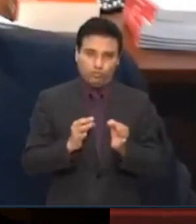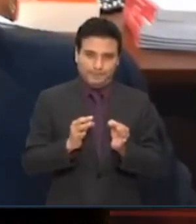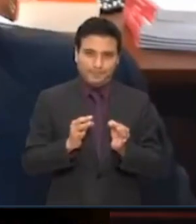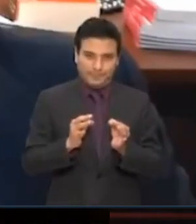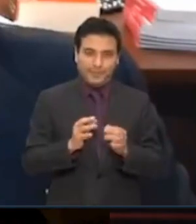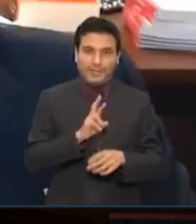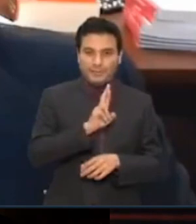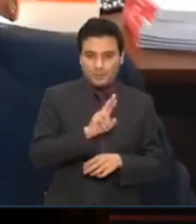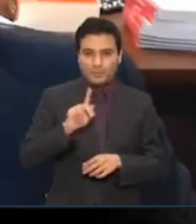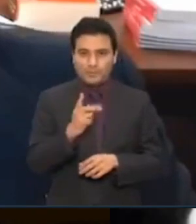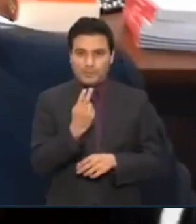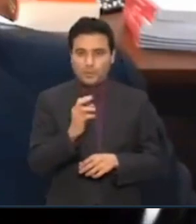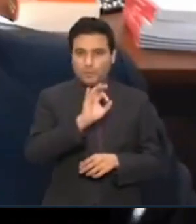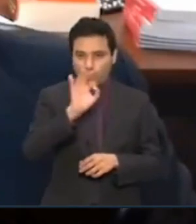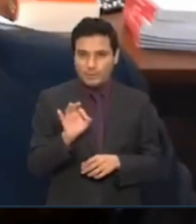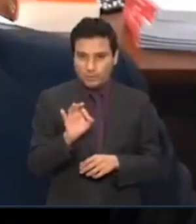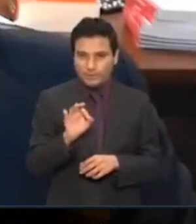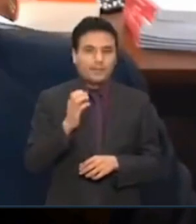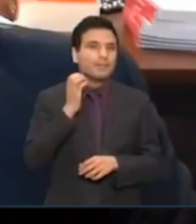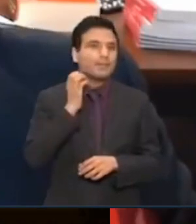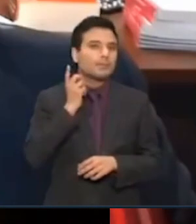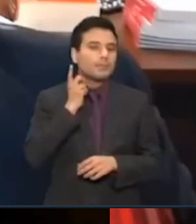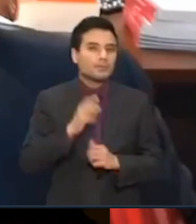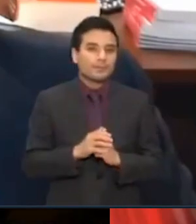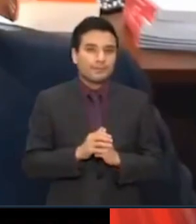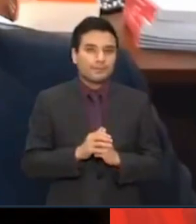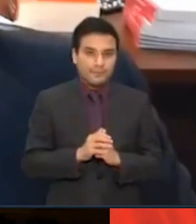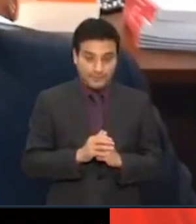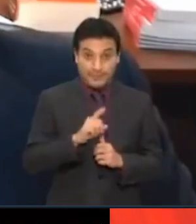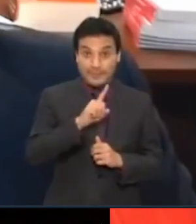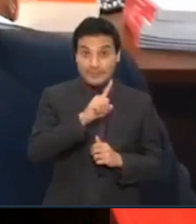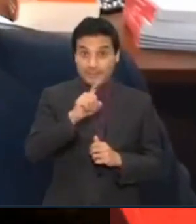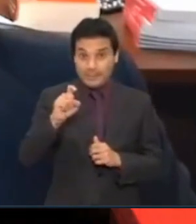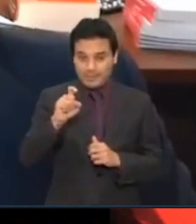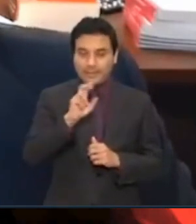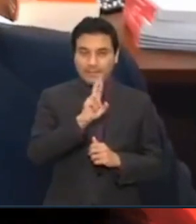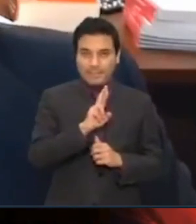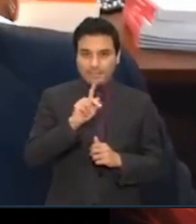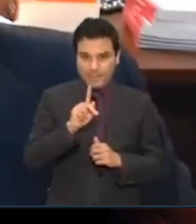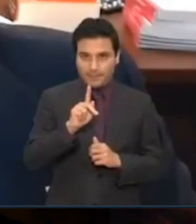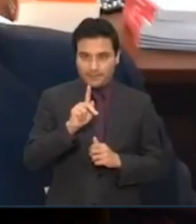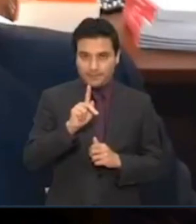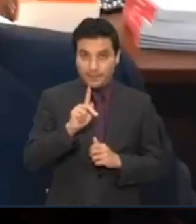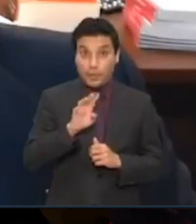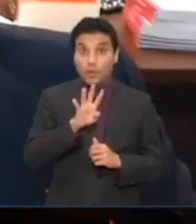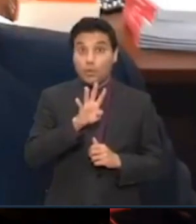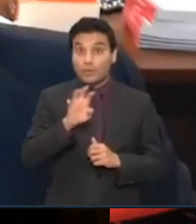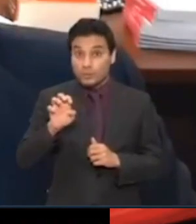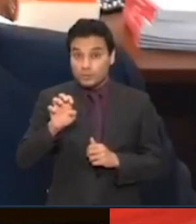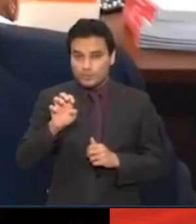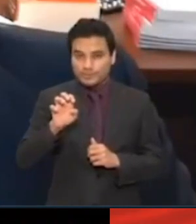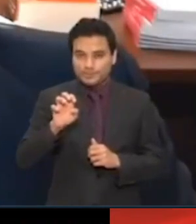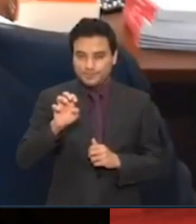proporcional equivalente al 25% de la Cámara de Diputados, 100 de mayoría de representación proporcional respecto a los 400 en